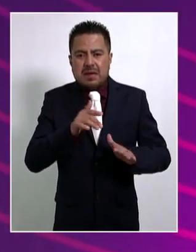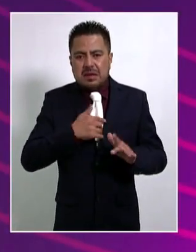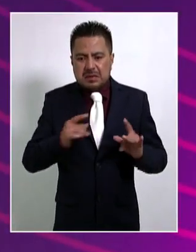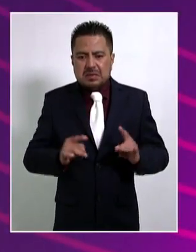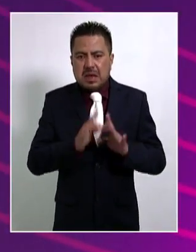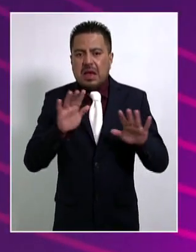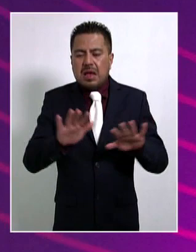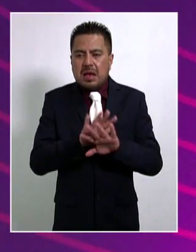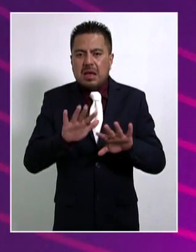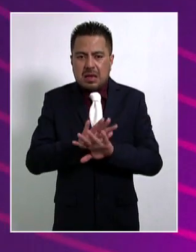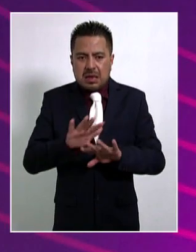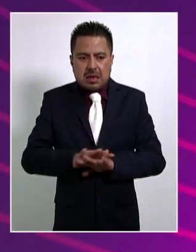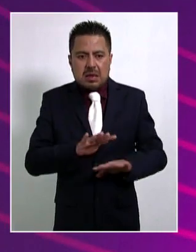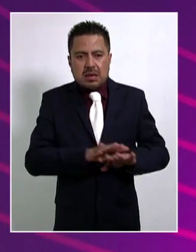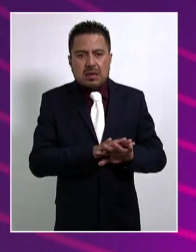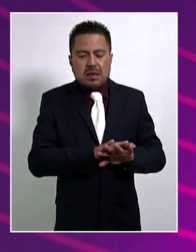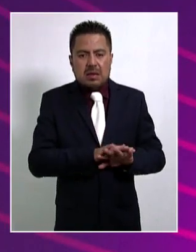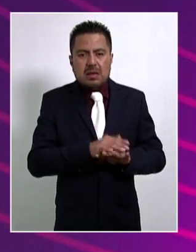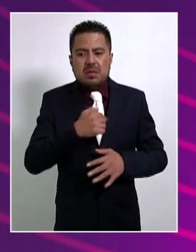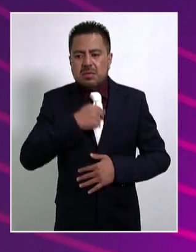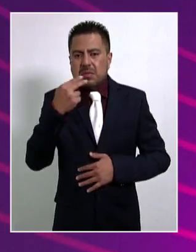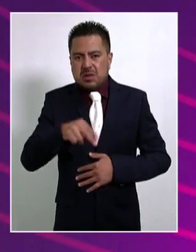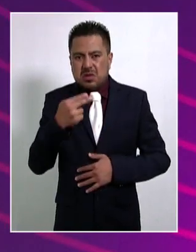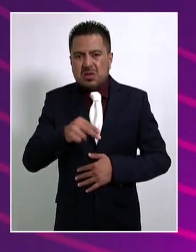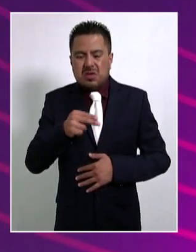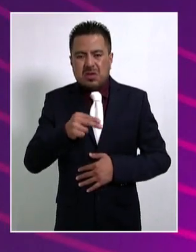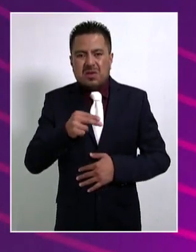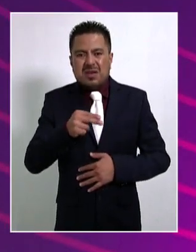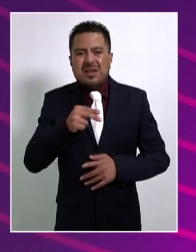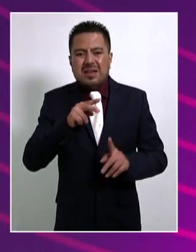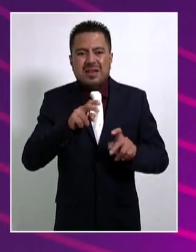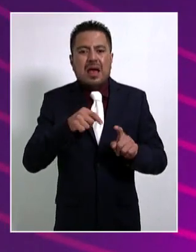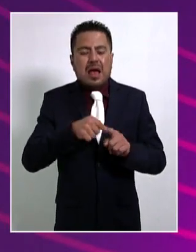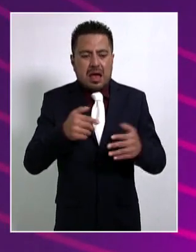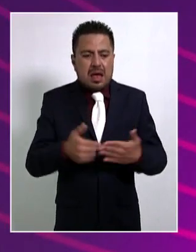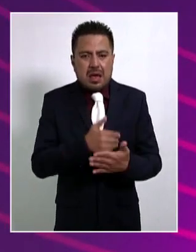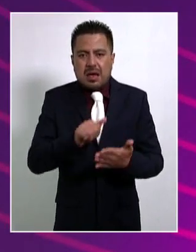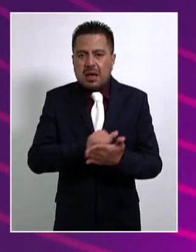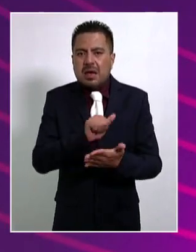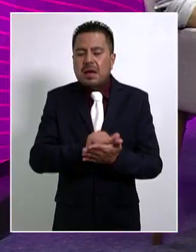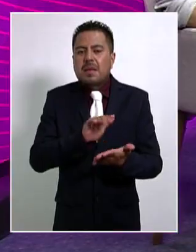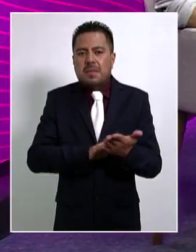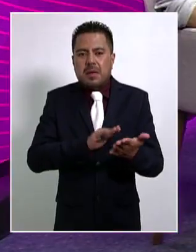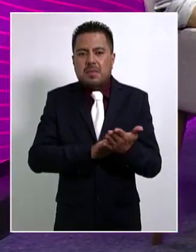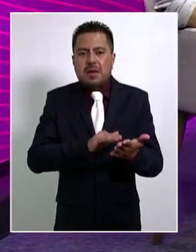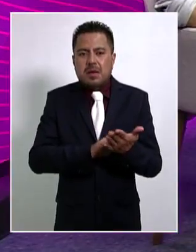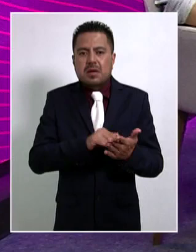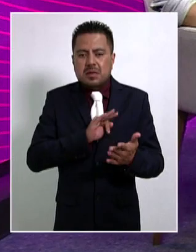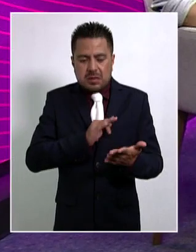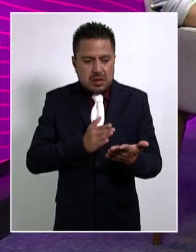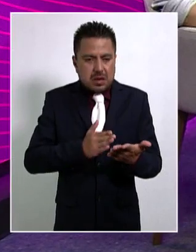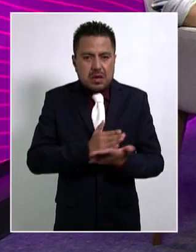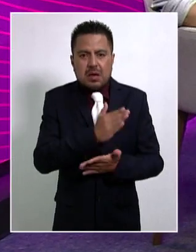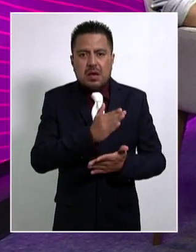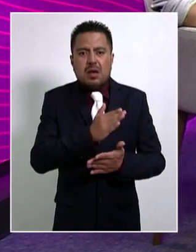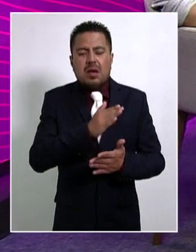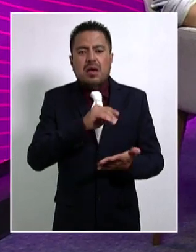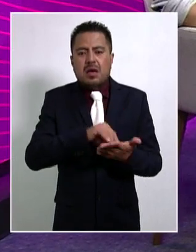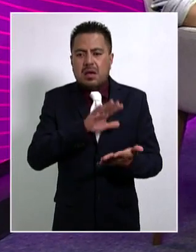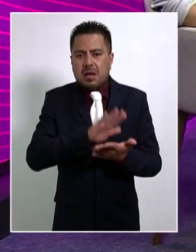quizá cambiado mi nombre y mi género en mi acta de nacimiento y en mis papeles, si acudo, por ejemplo, a una